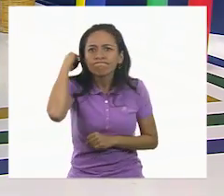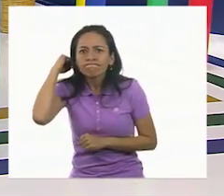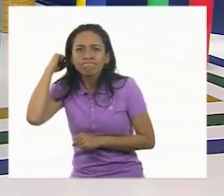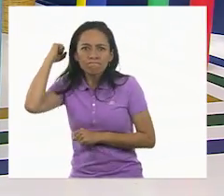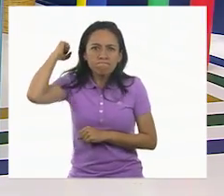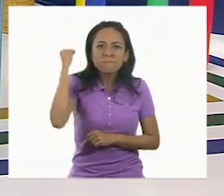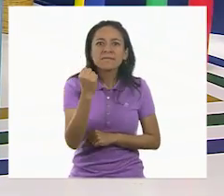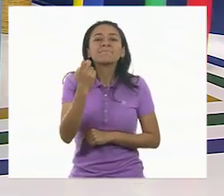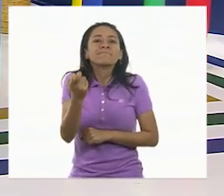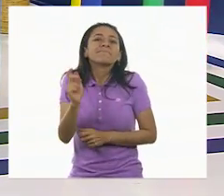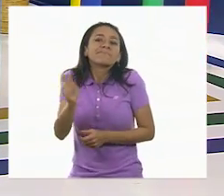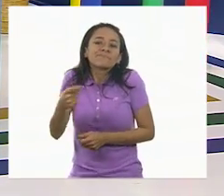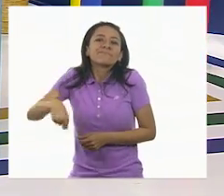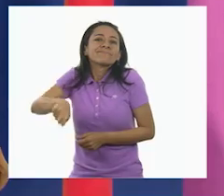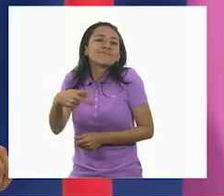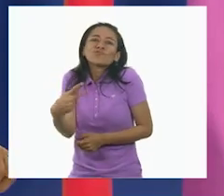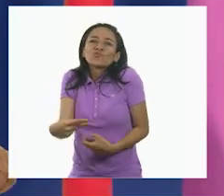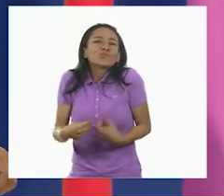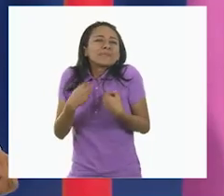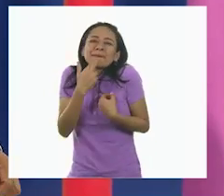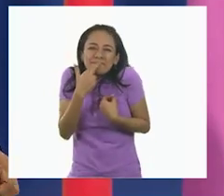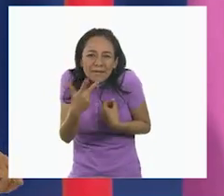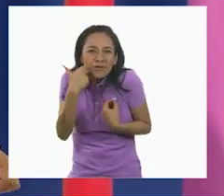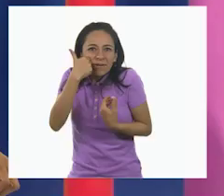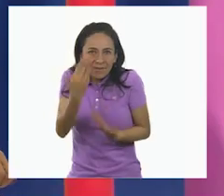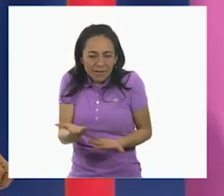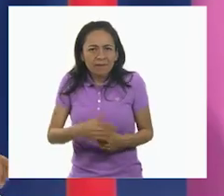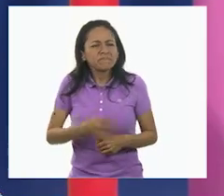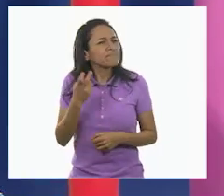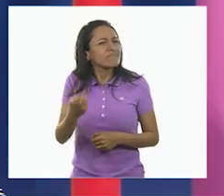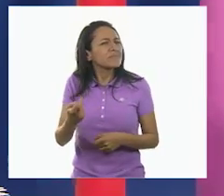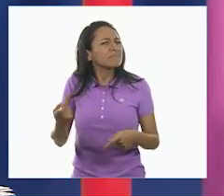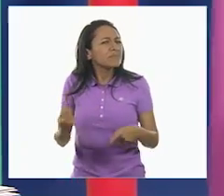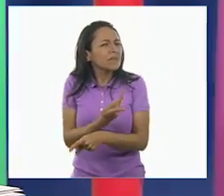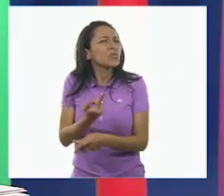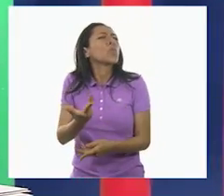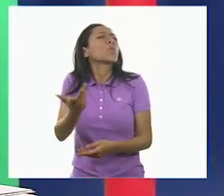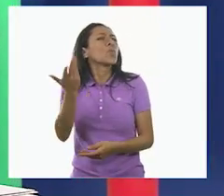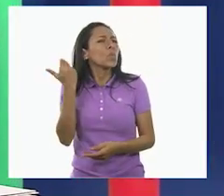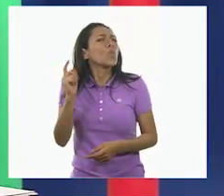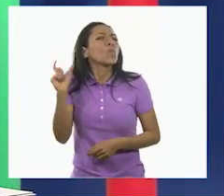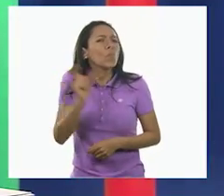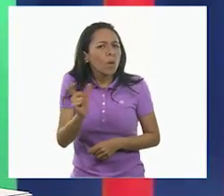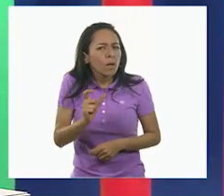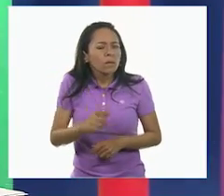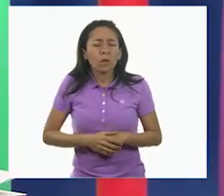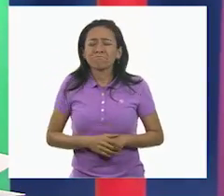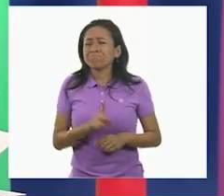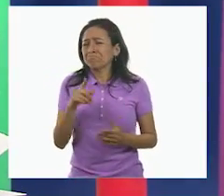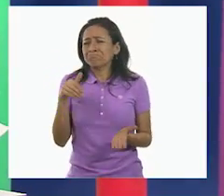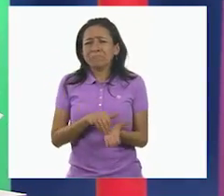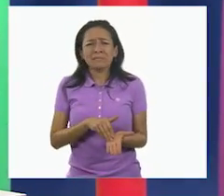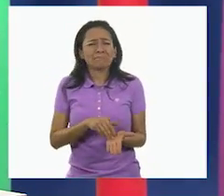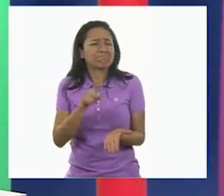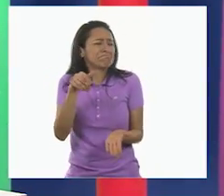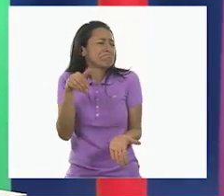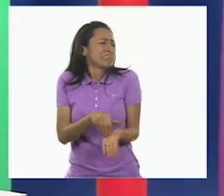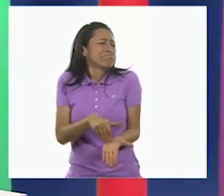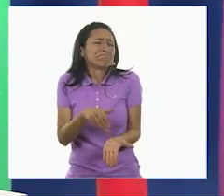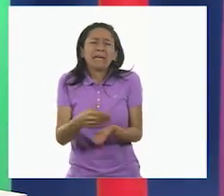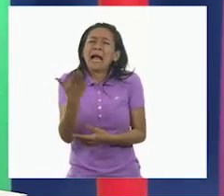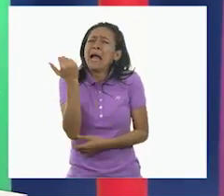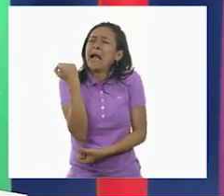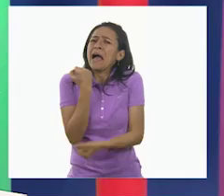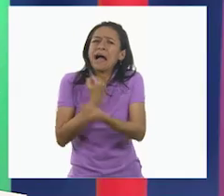Es importante reconocer, identificar que esto ocurrió hace miles de años. Y